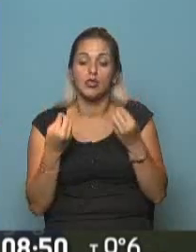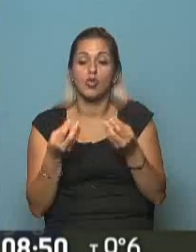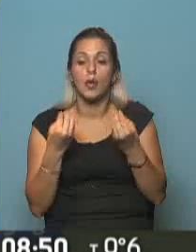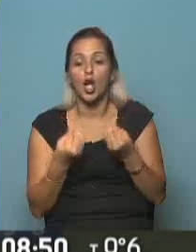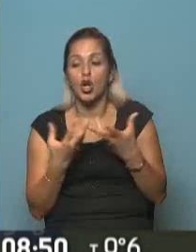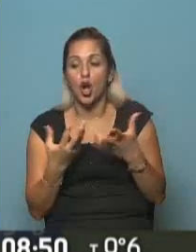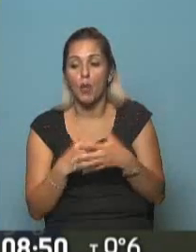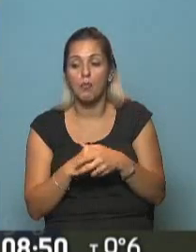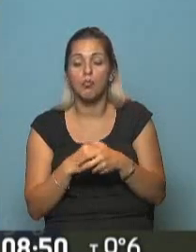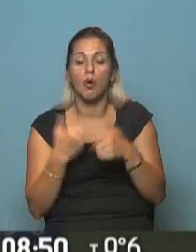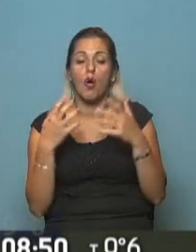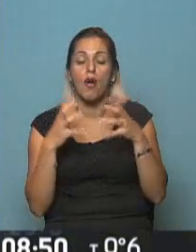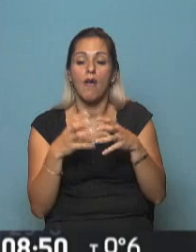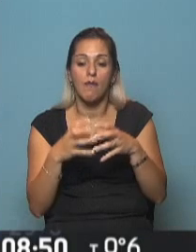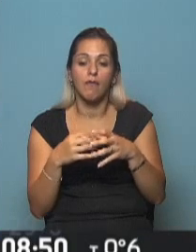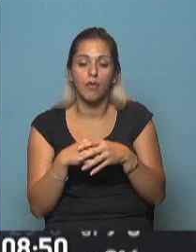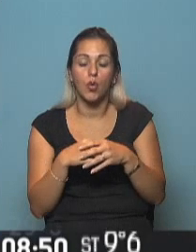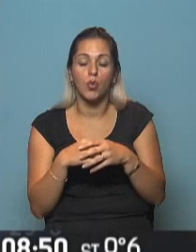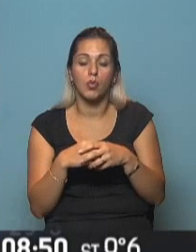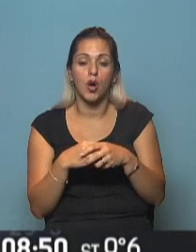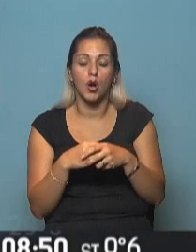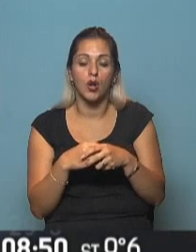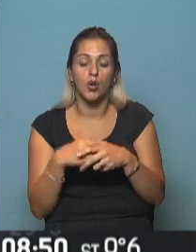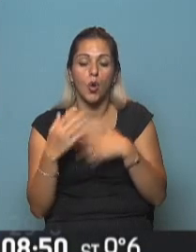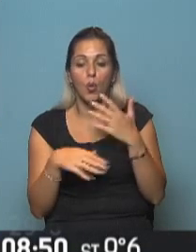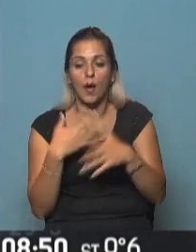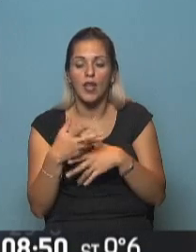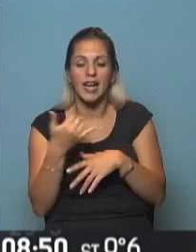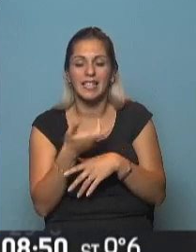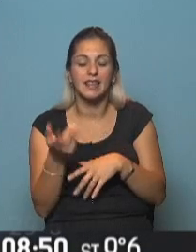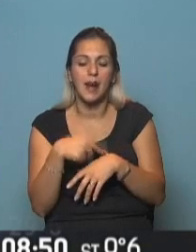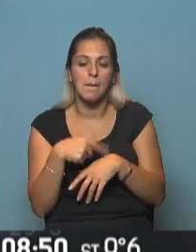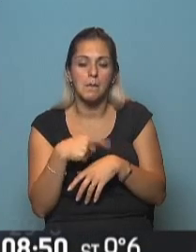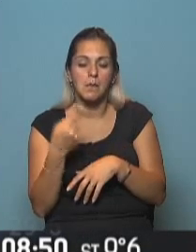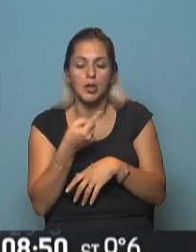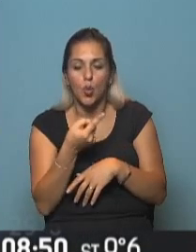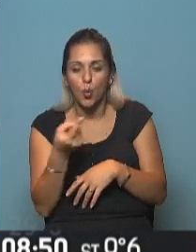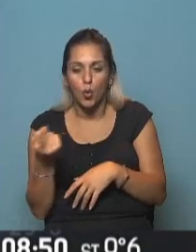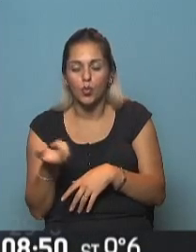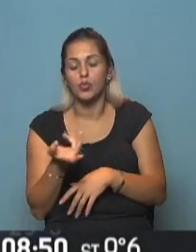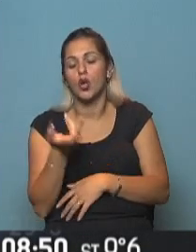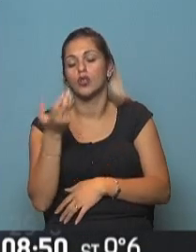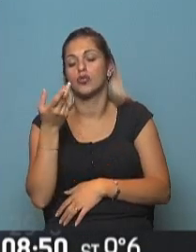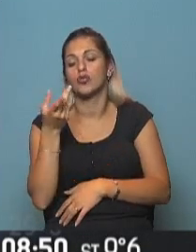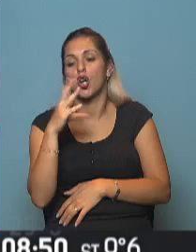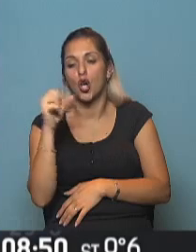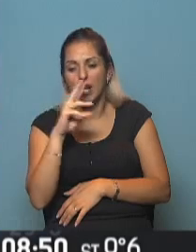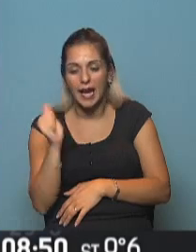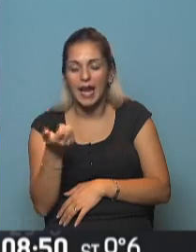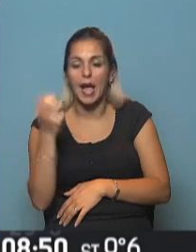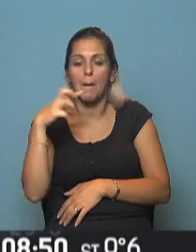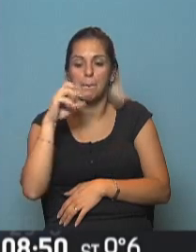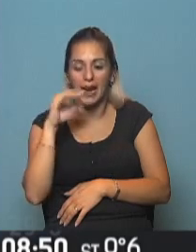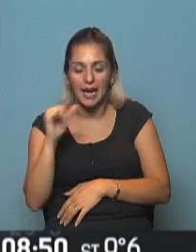con futbolistas que uno tendrá o tendrán minutos, ¿no? Como Funes Mori, Lautaro Martínez, Perotti, Correa, Pablo Pérez